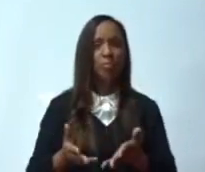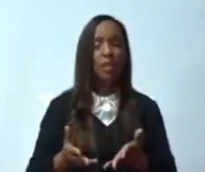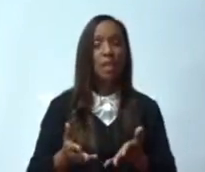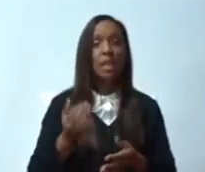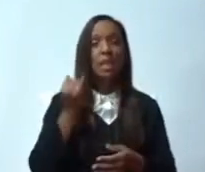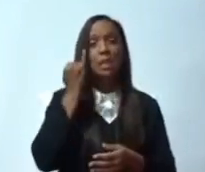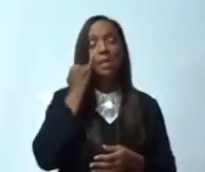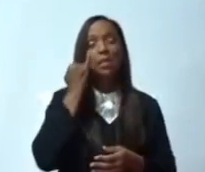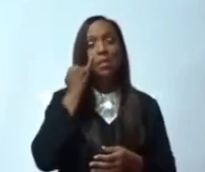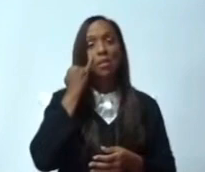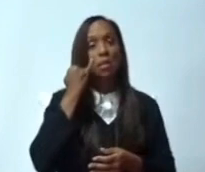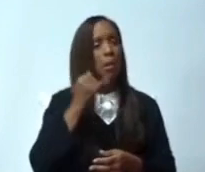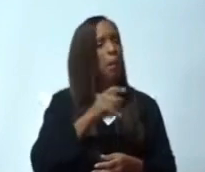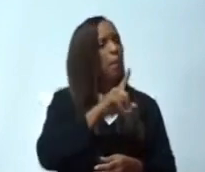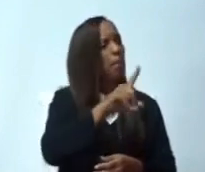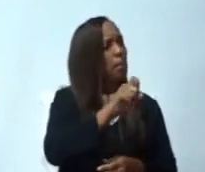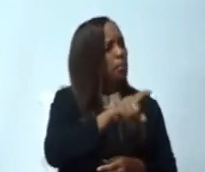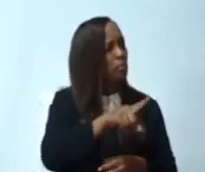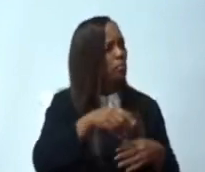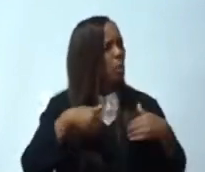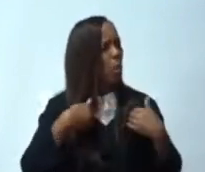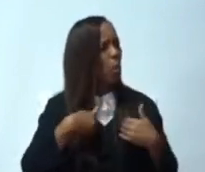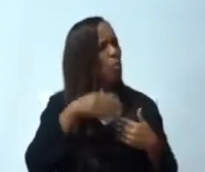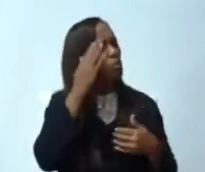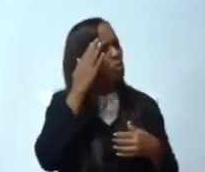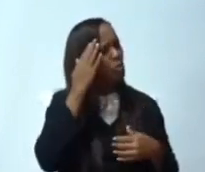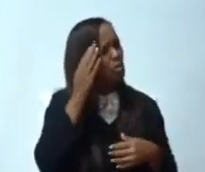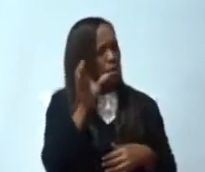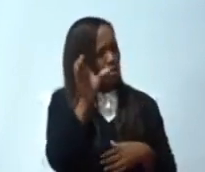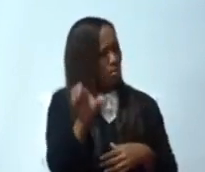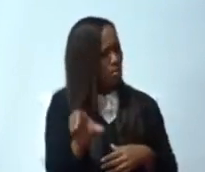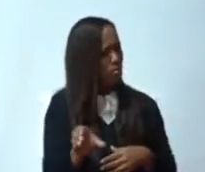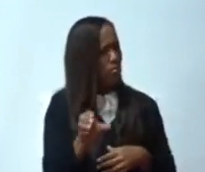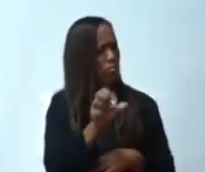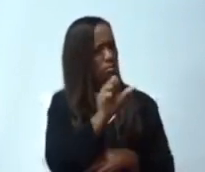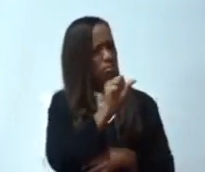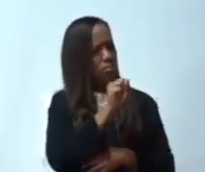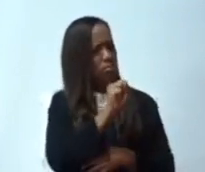y quizás no sepan responder. Y creemos entonces